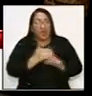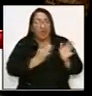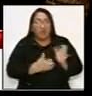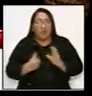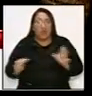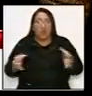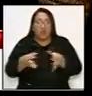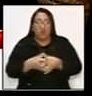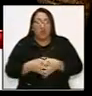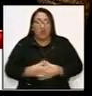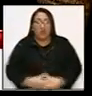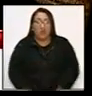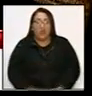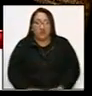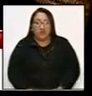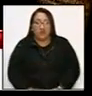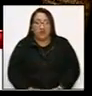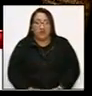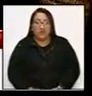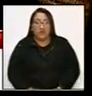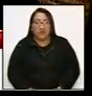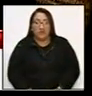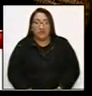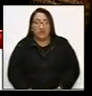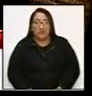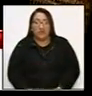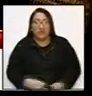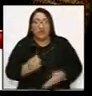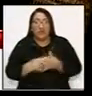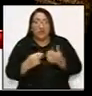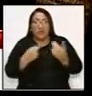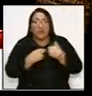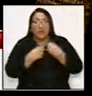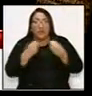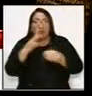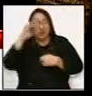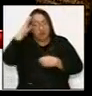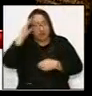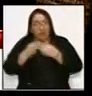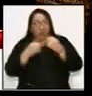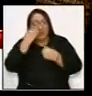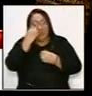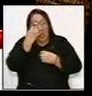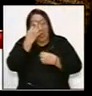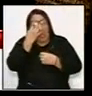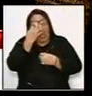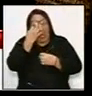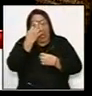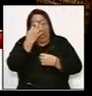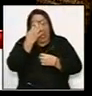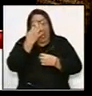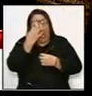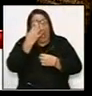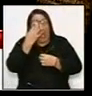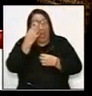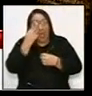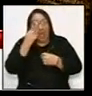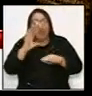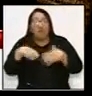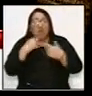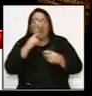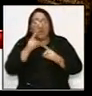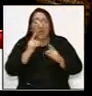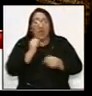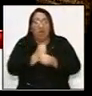unidad policial encargada del caso, como es la Policía Judicial, tal vez los resultados de la operación hubiesen